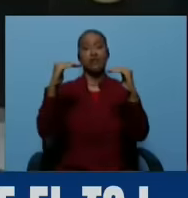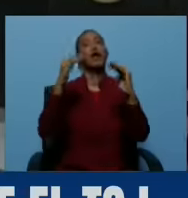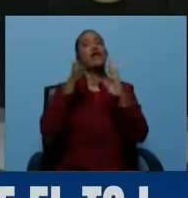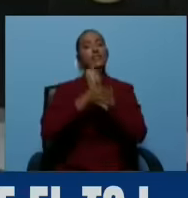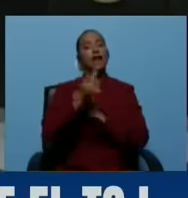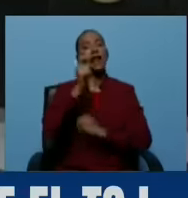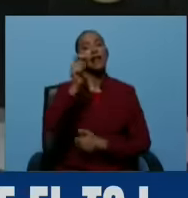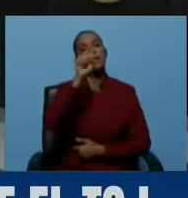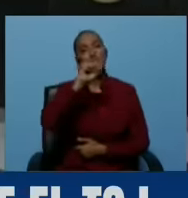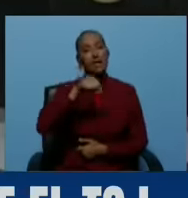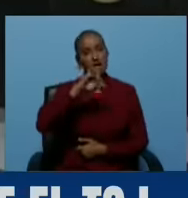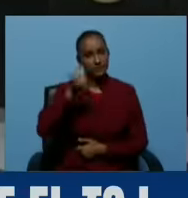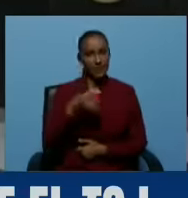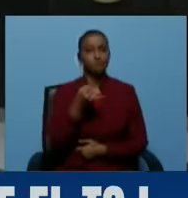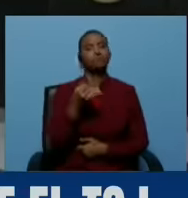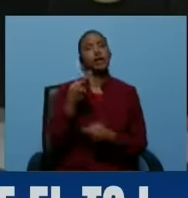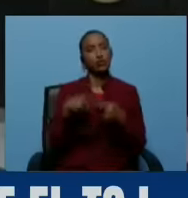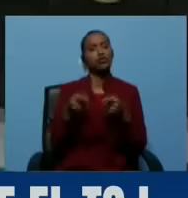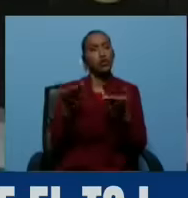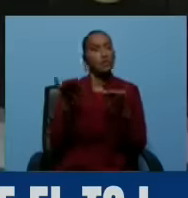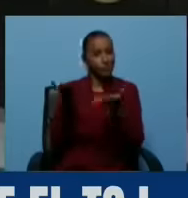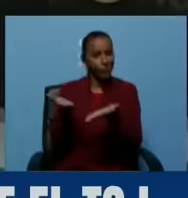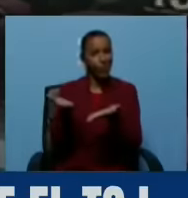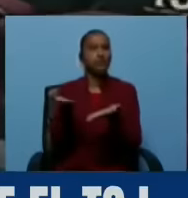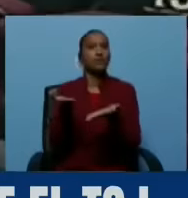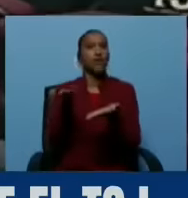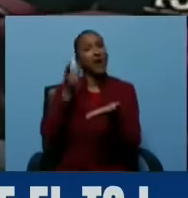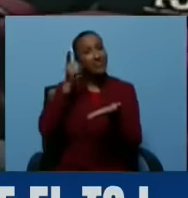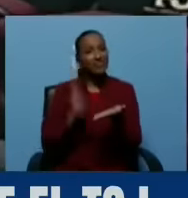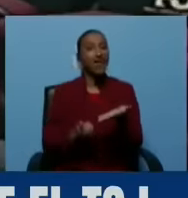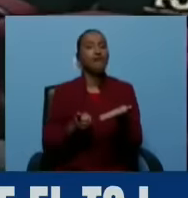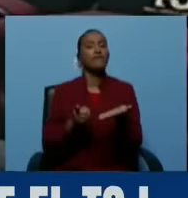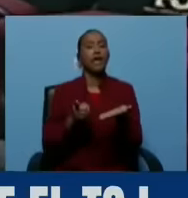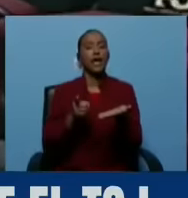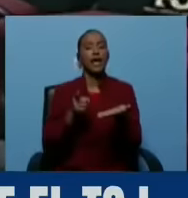Justicia. Es por eso que es la sala la que tiene competencia